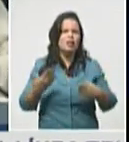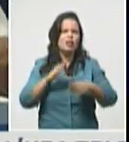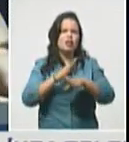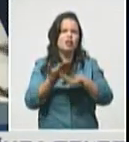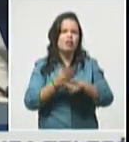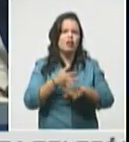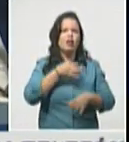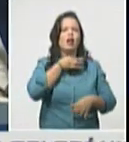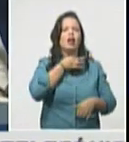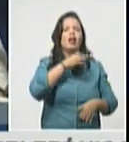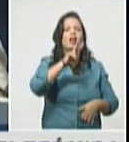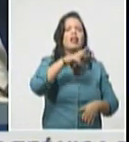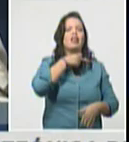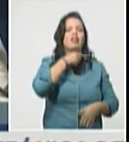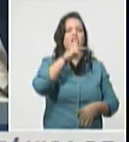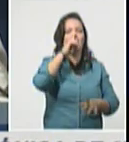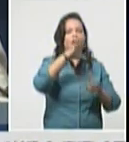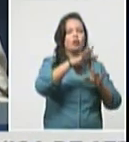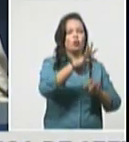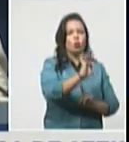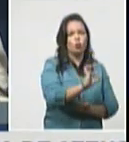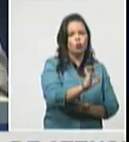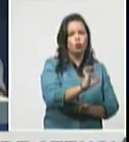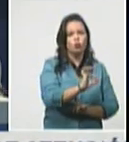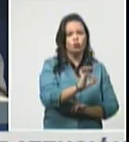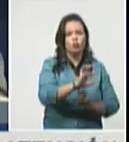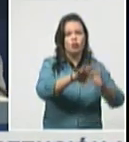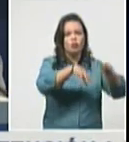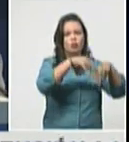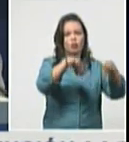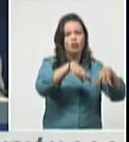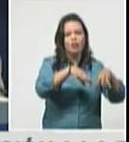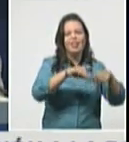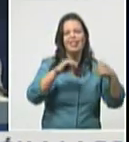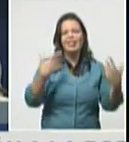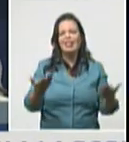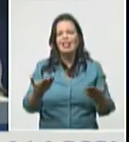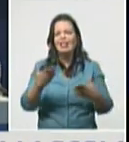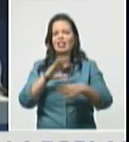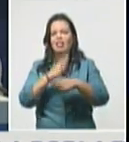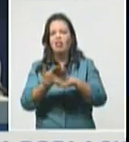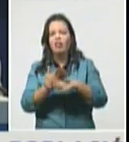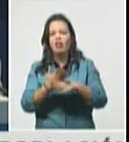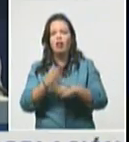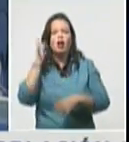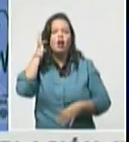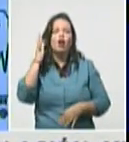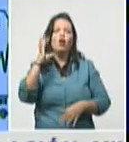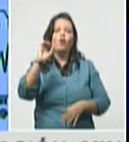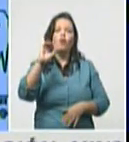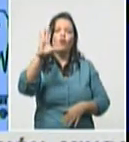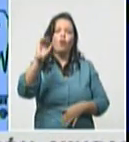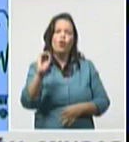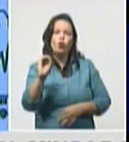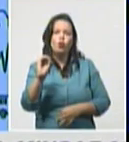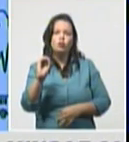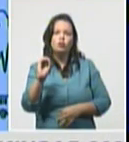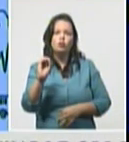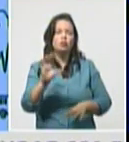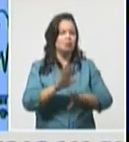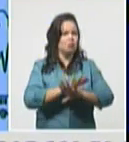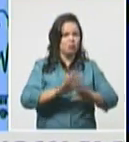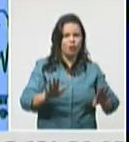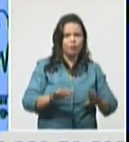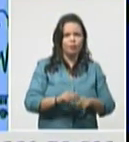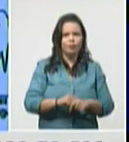en nuestro país en estos momentos. Yo no sé si tú tienes algo más, Héctor. Para nada, doctor, cerramos así la ronda de